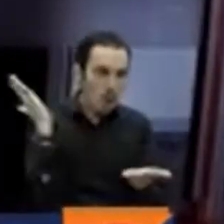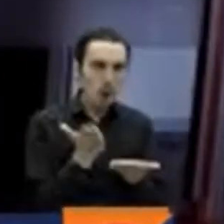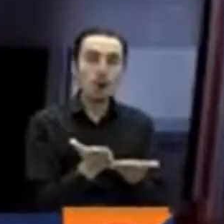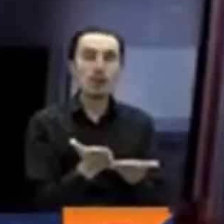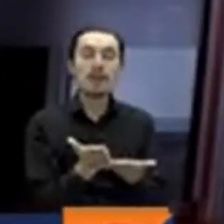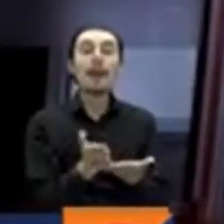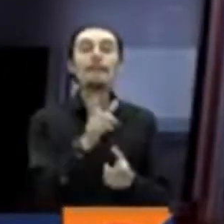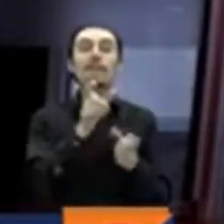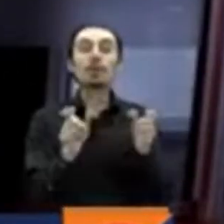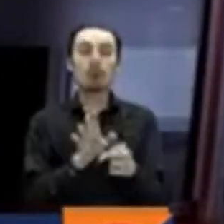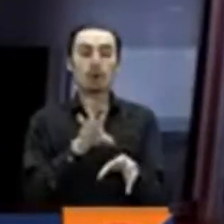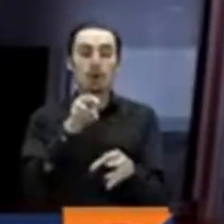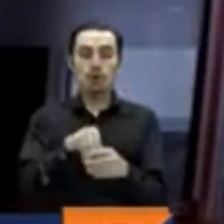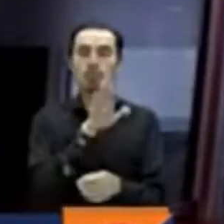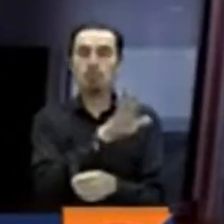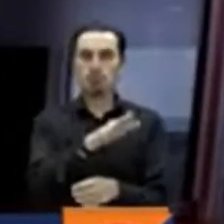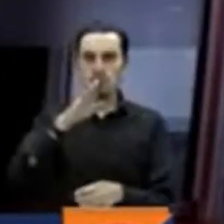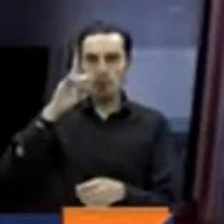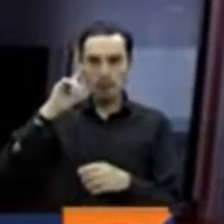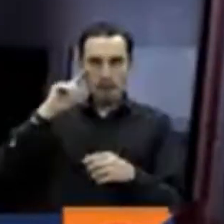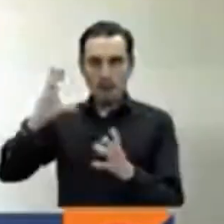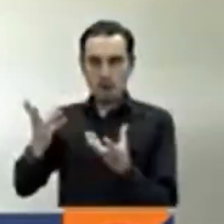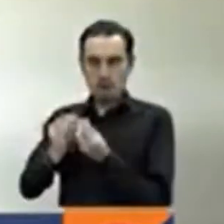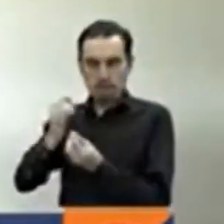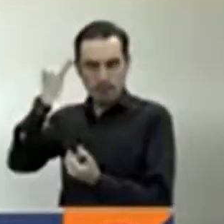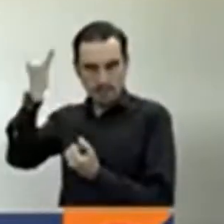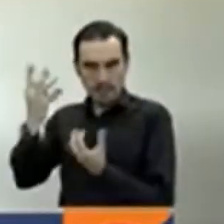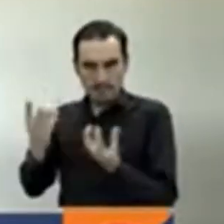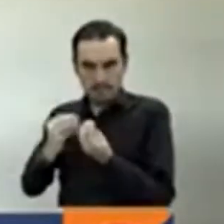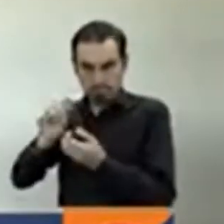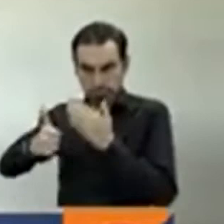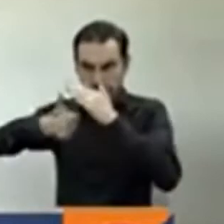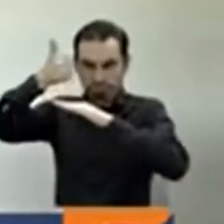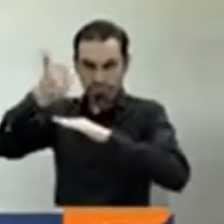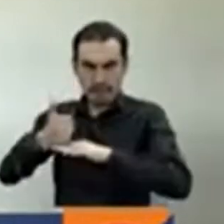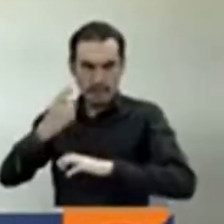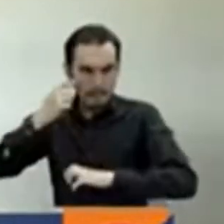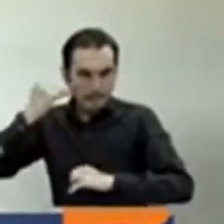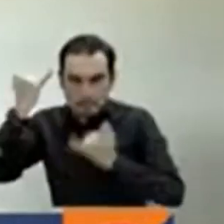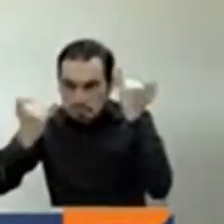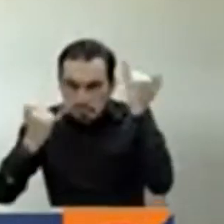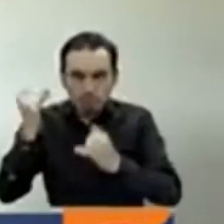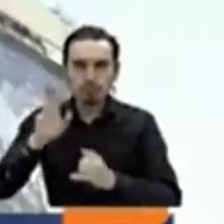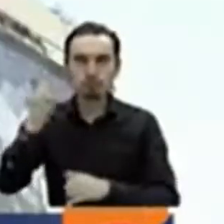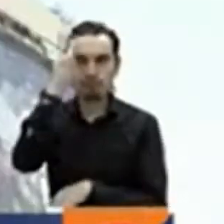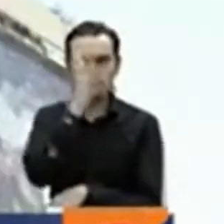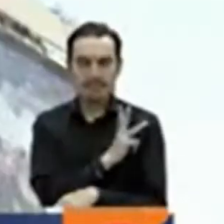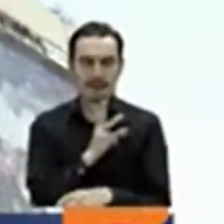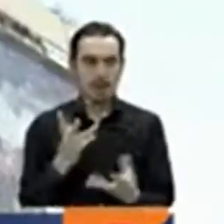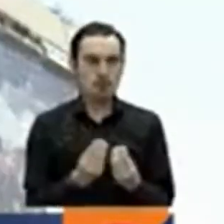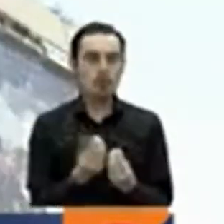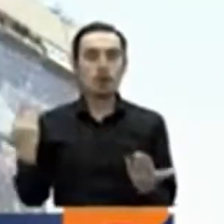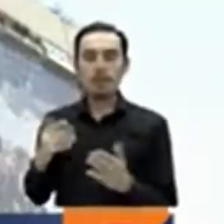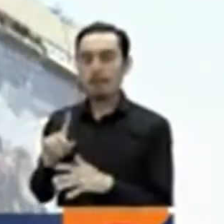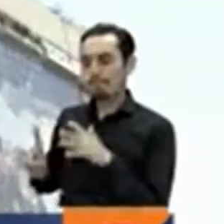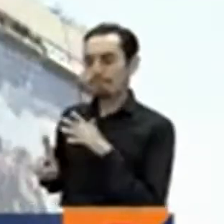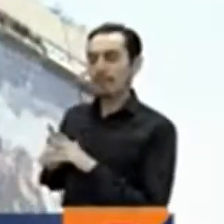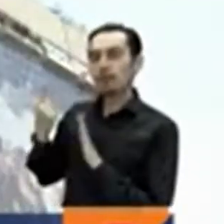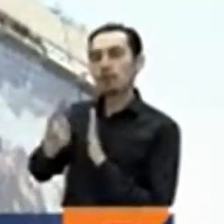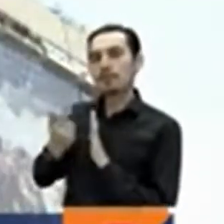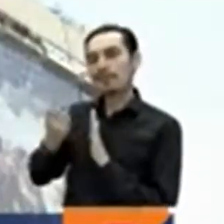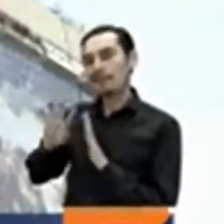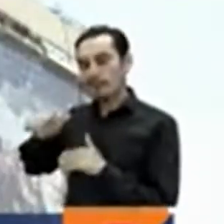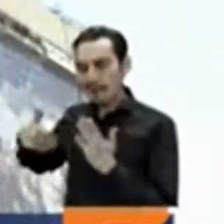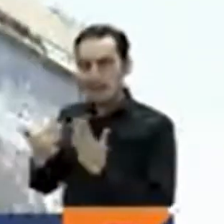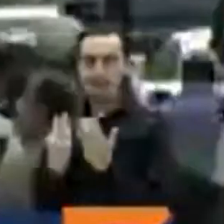por agentes del Servicio Bolivariano de Inteligencia y de la Dirección de Contrainteligencia Militar desde el año 2014